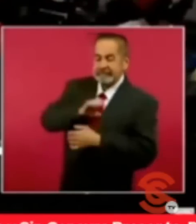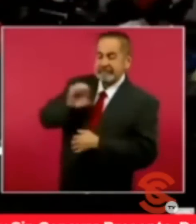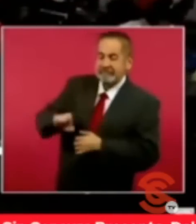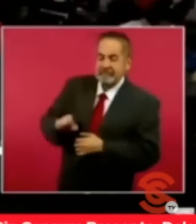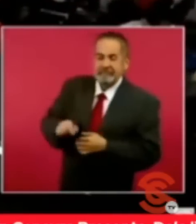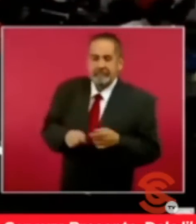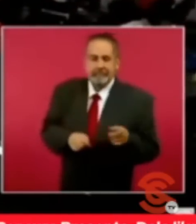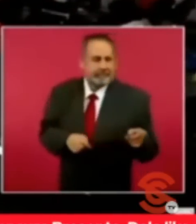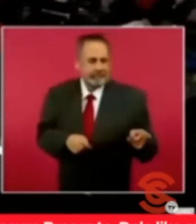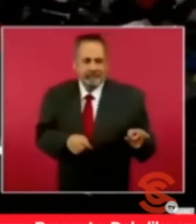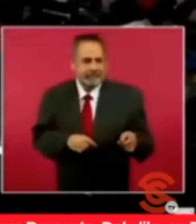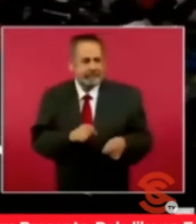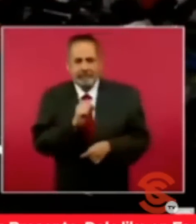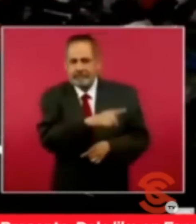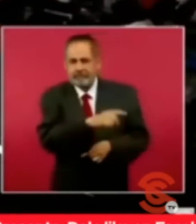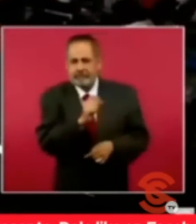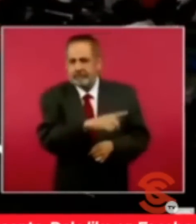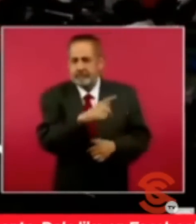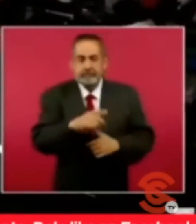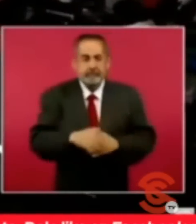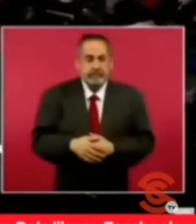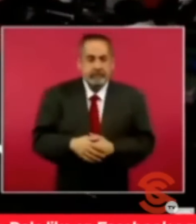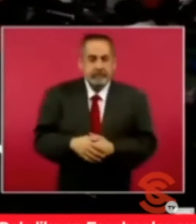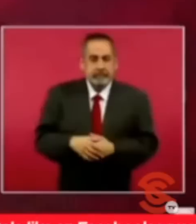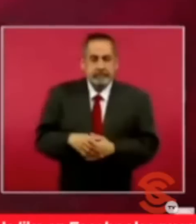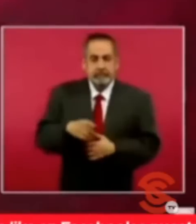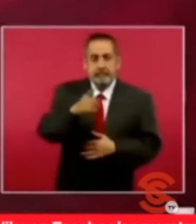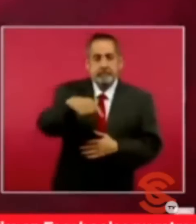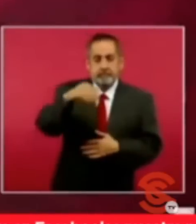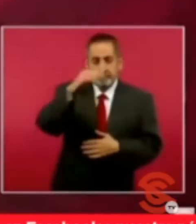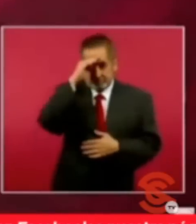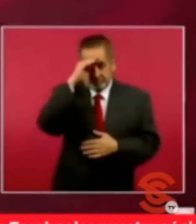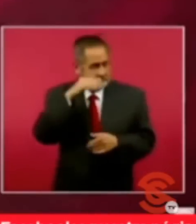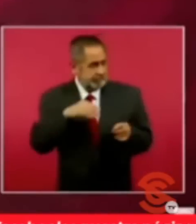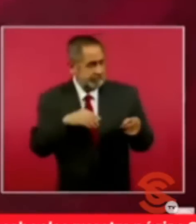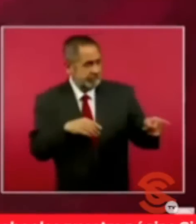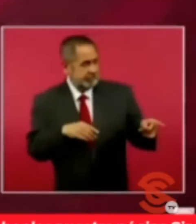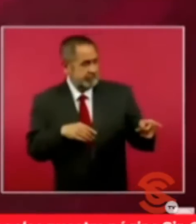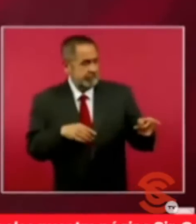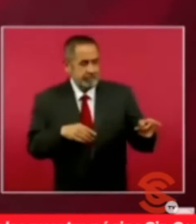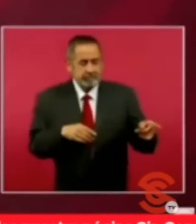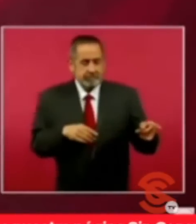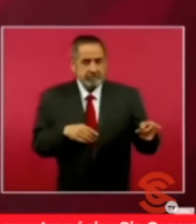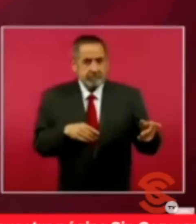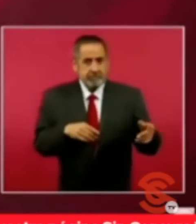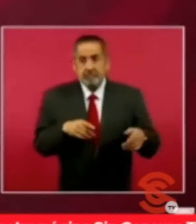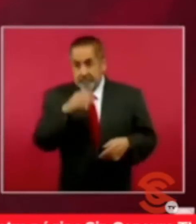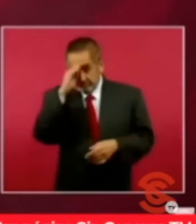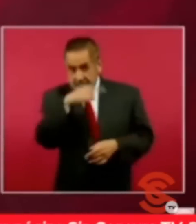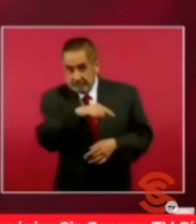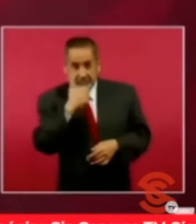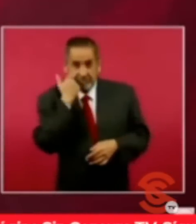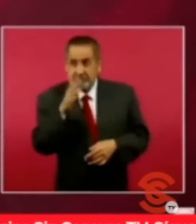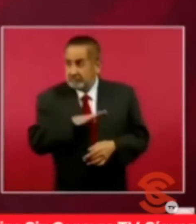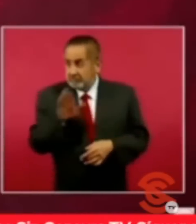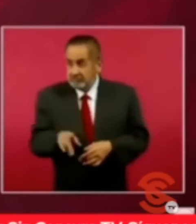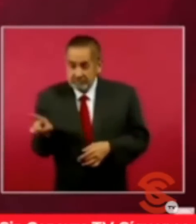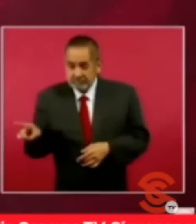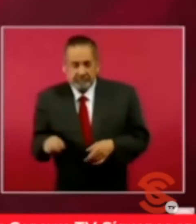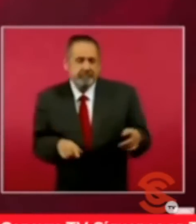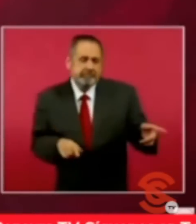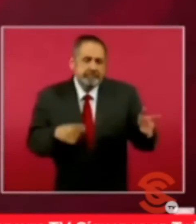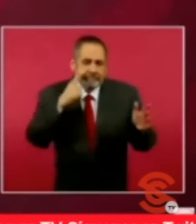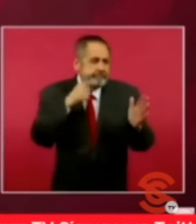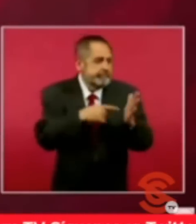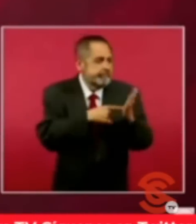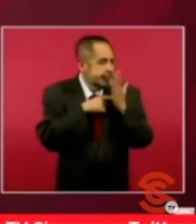¿Verdaderamente le desean la muerte al presidente? ¿Así lo considera usted? Pues ahí está lo que han escrito y lo que han dicho